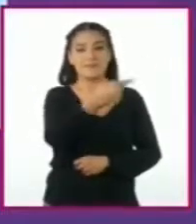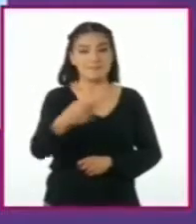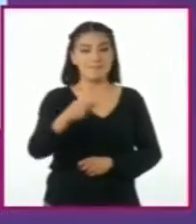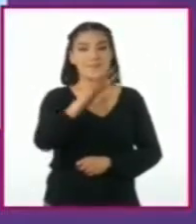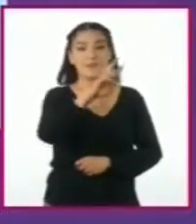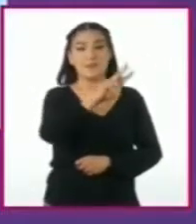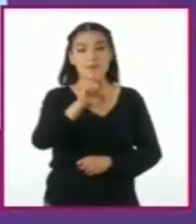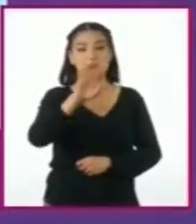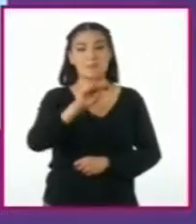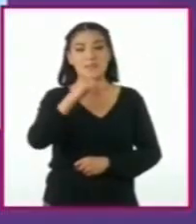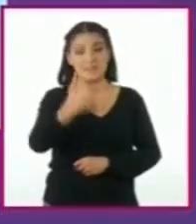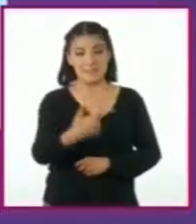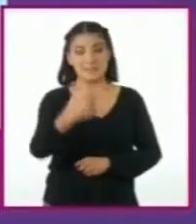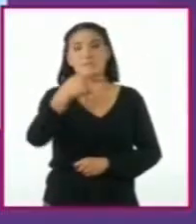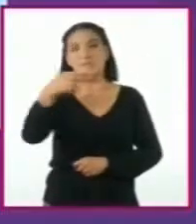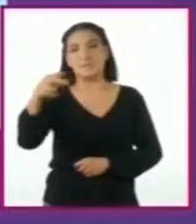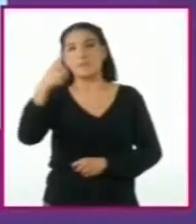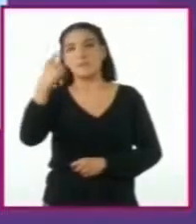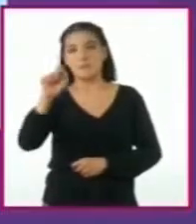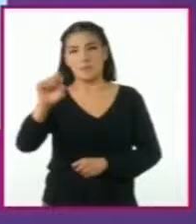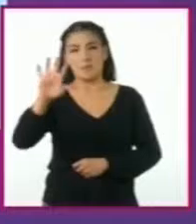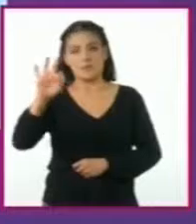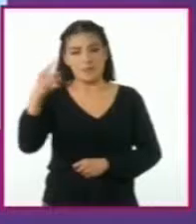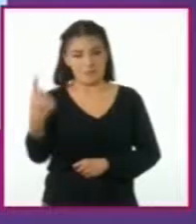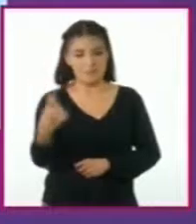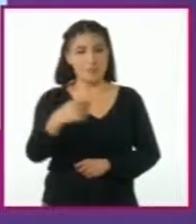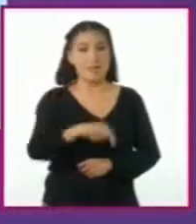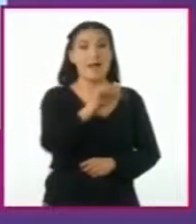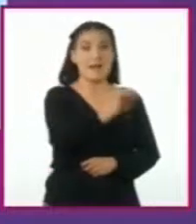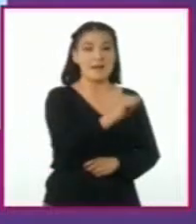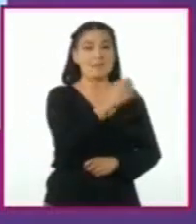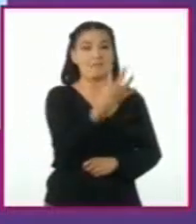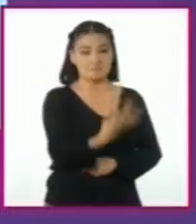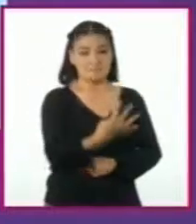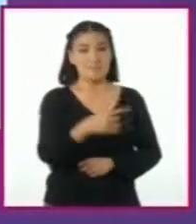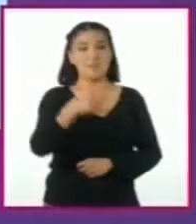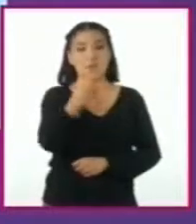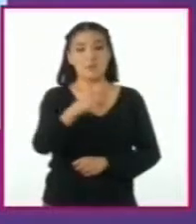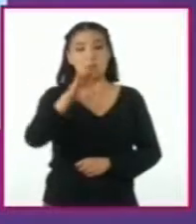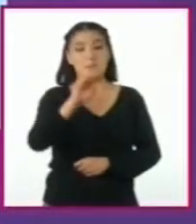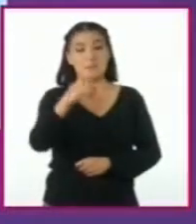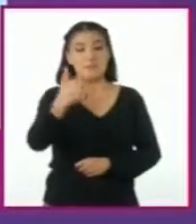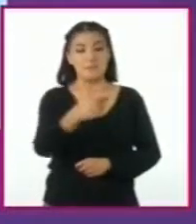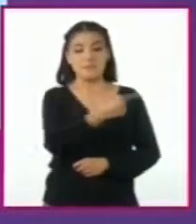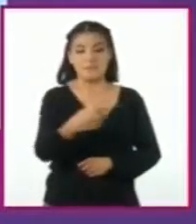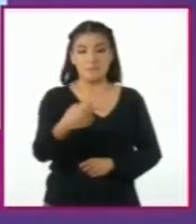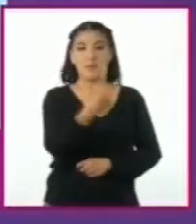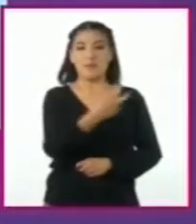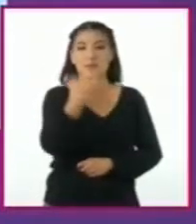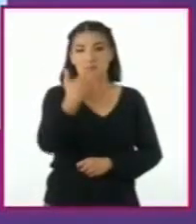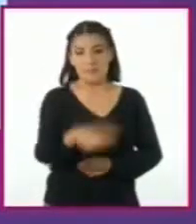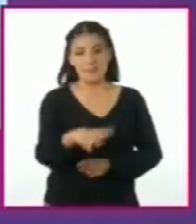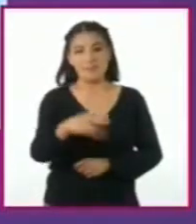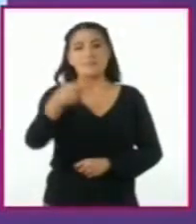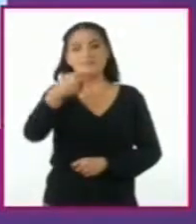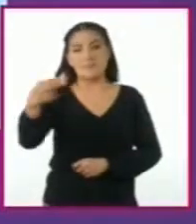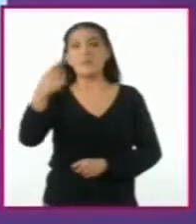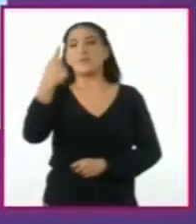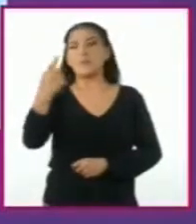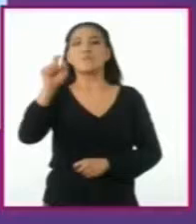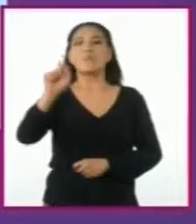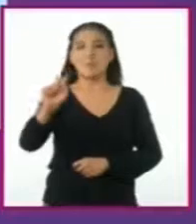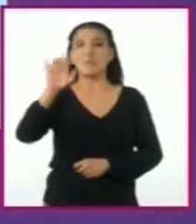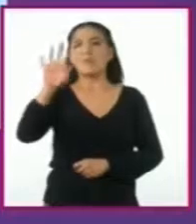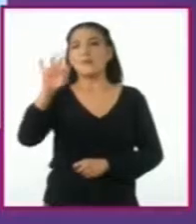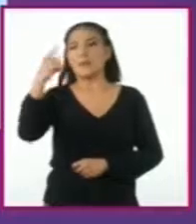297, 1.41. A4, 297 entre 210, igual a